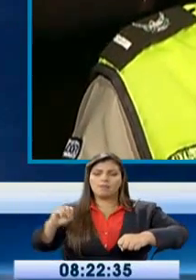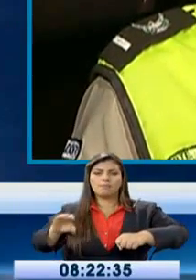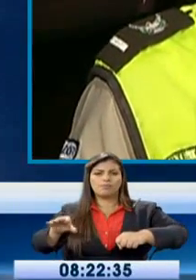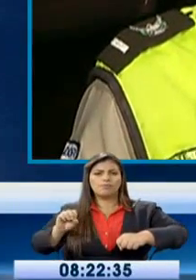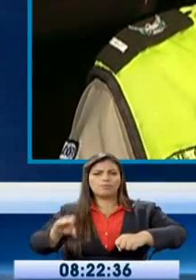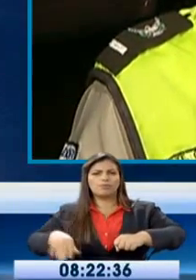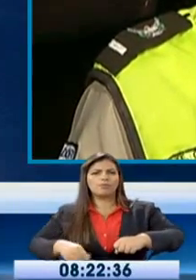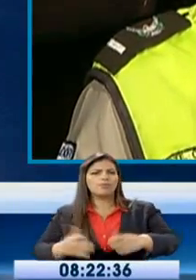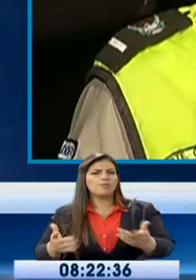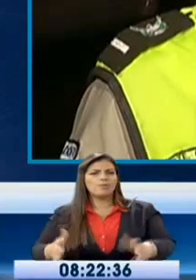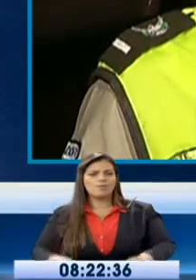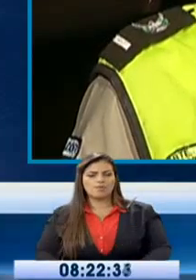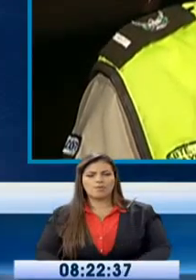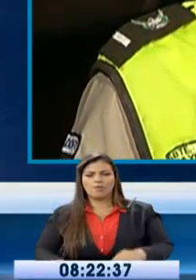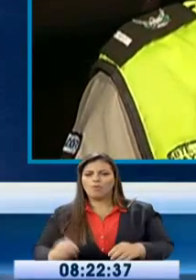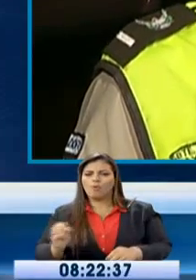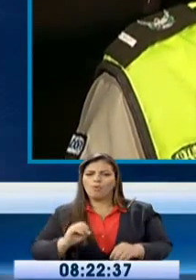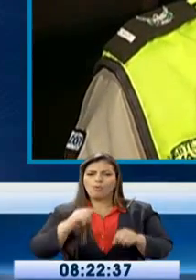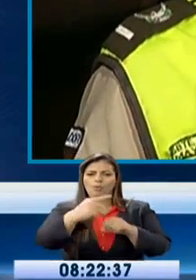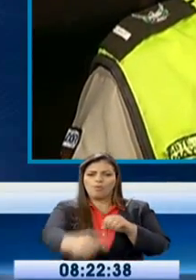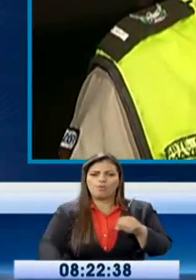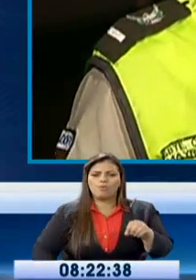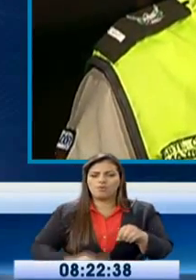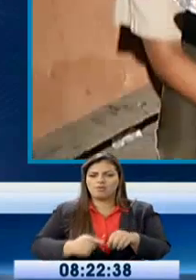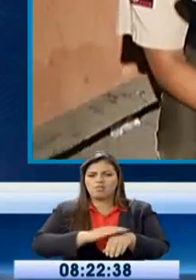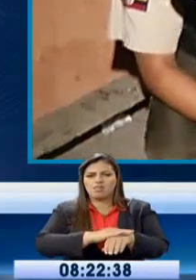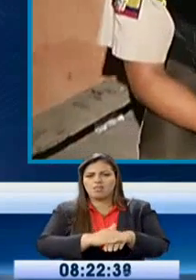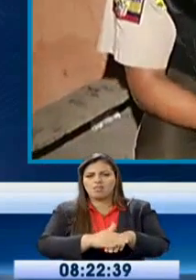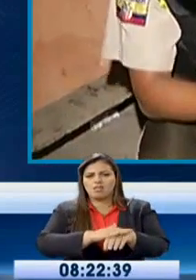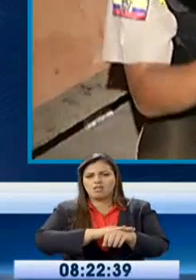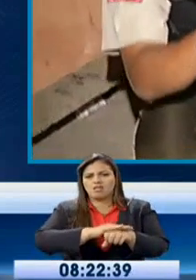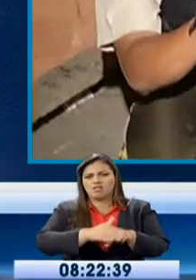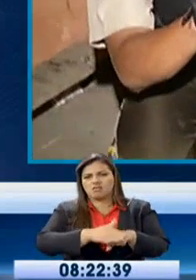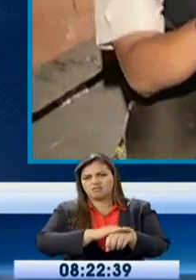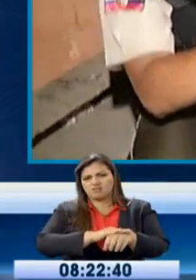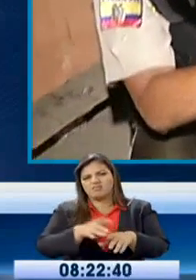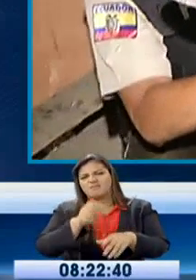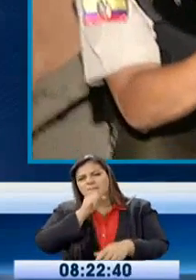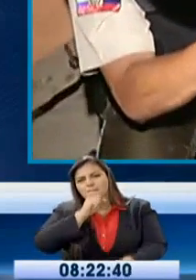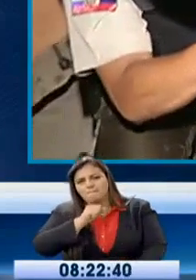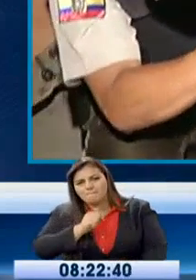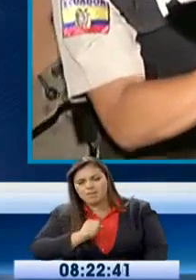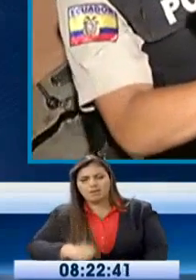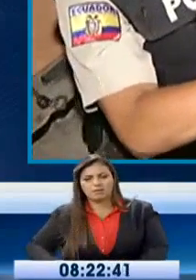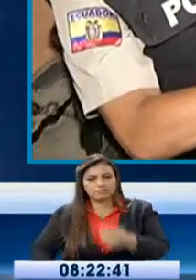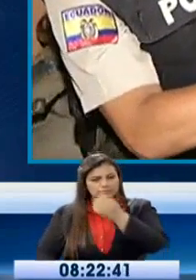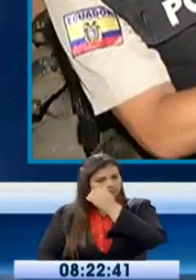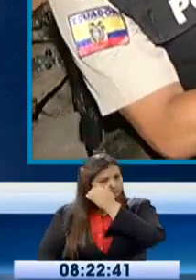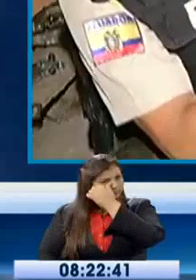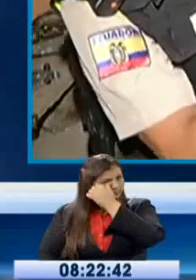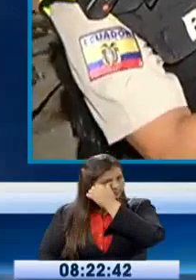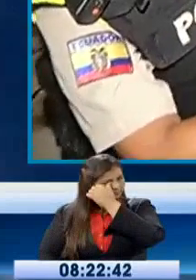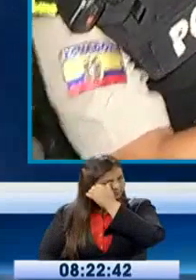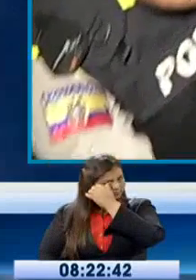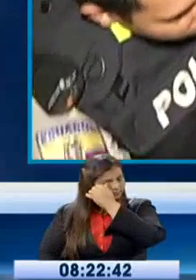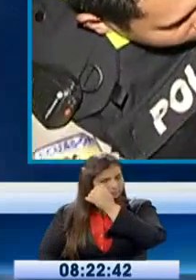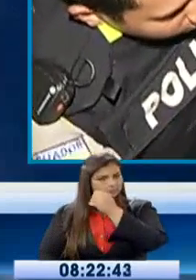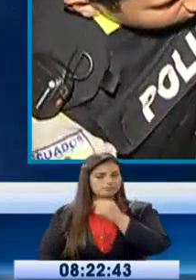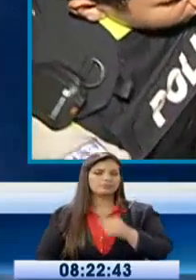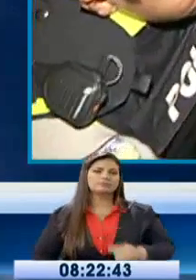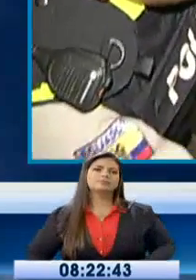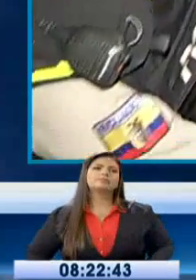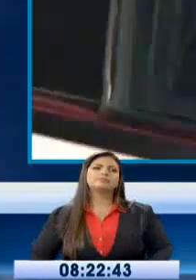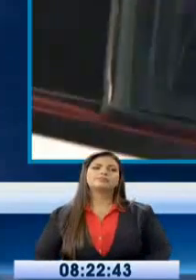Claro. Pero eso no significa que sea una moto que sea delictiva. O de dudosa procedencia, ¿verdad? Así es. Un